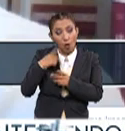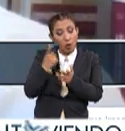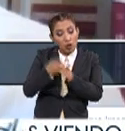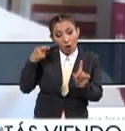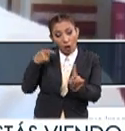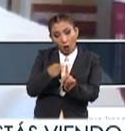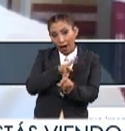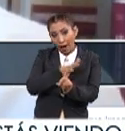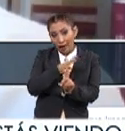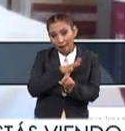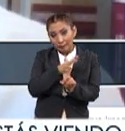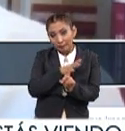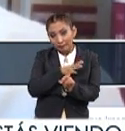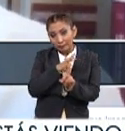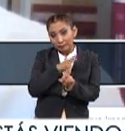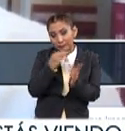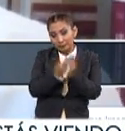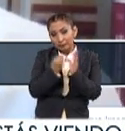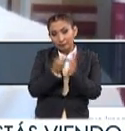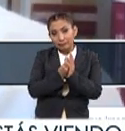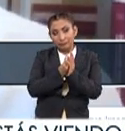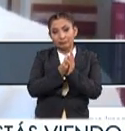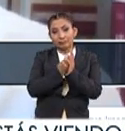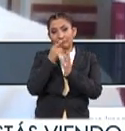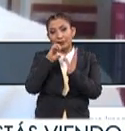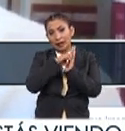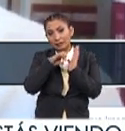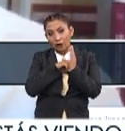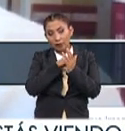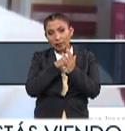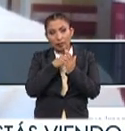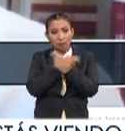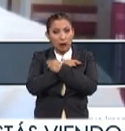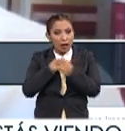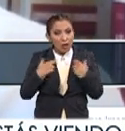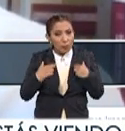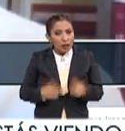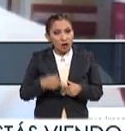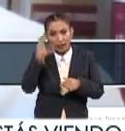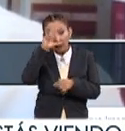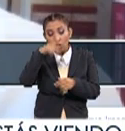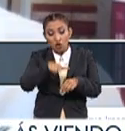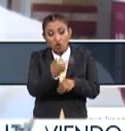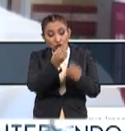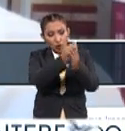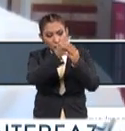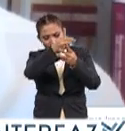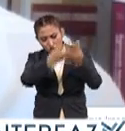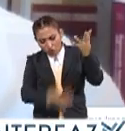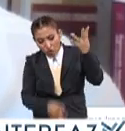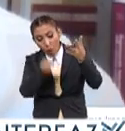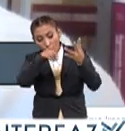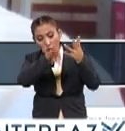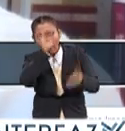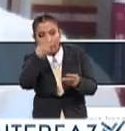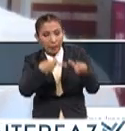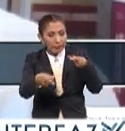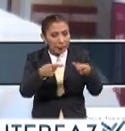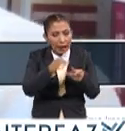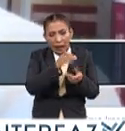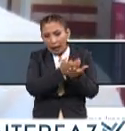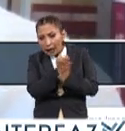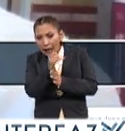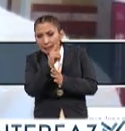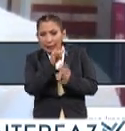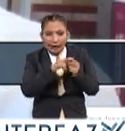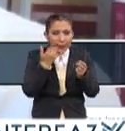solamente tenemos nuestro curso que es el de Ética, Ser Humano y la Ciencia, tenemos más de 12 cursos, entre ellos el de Planeación